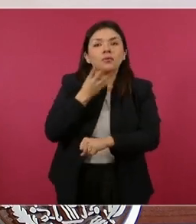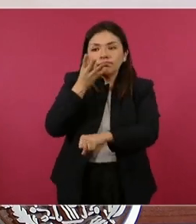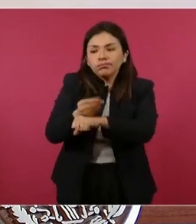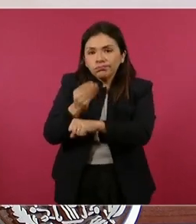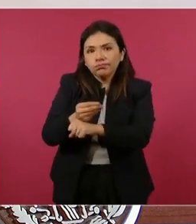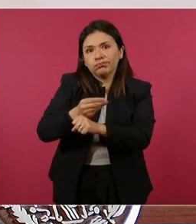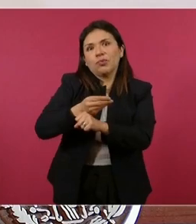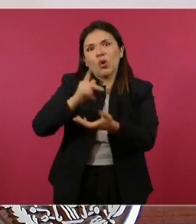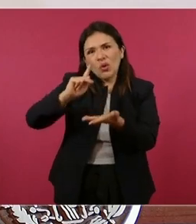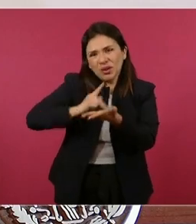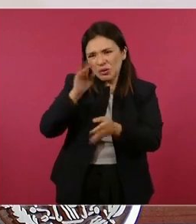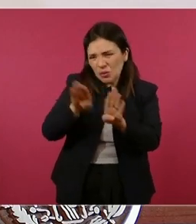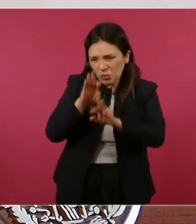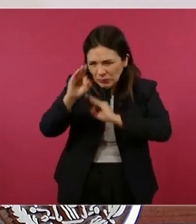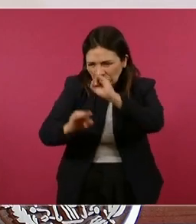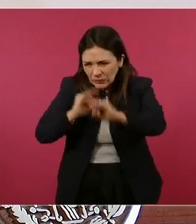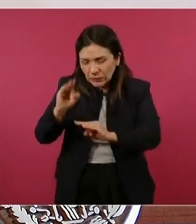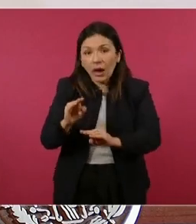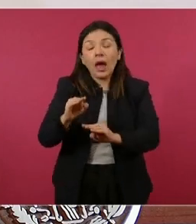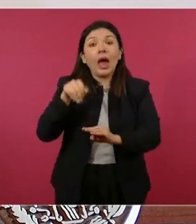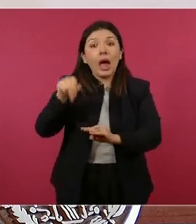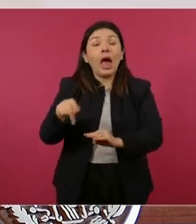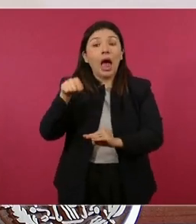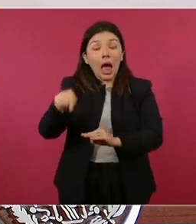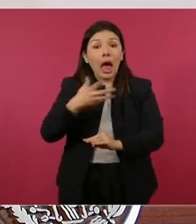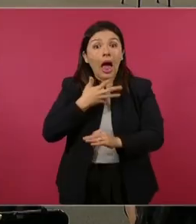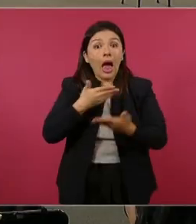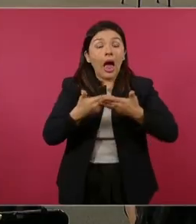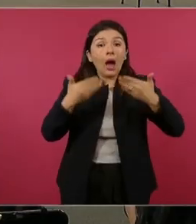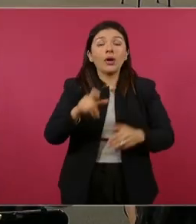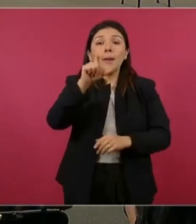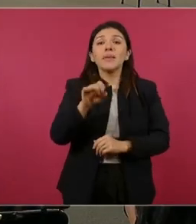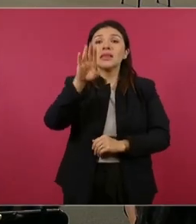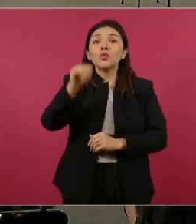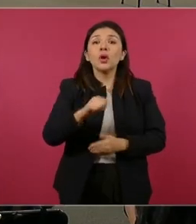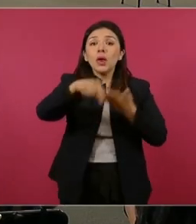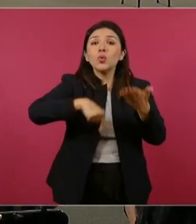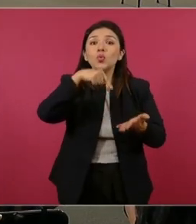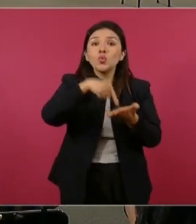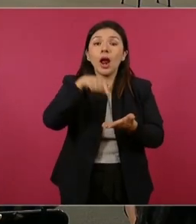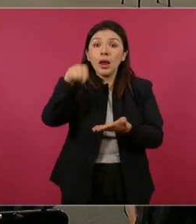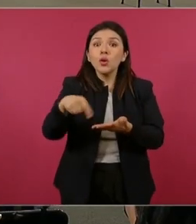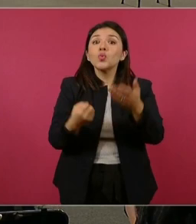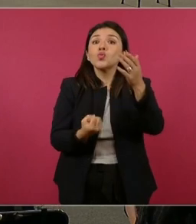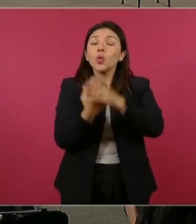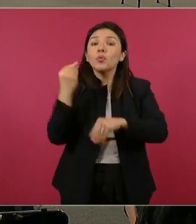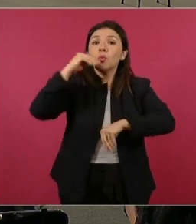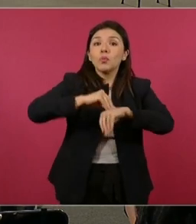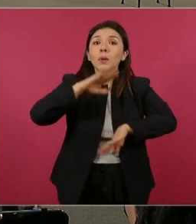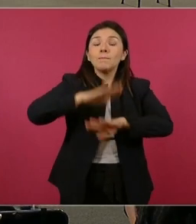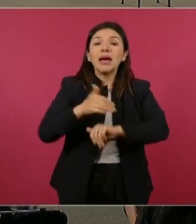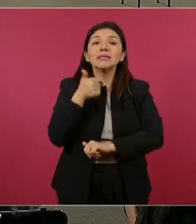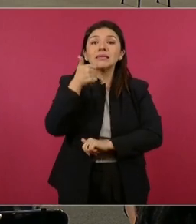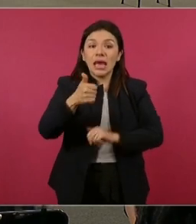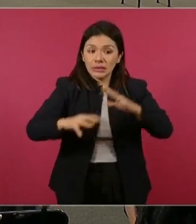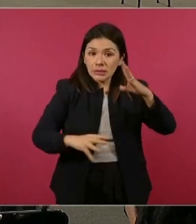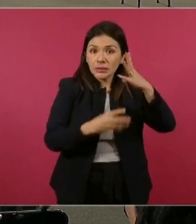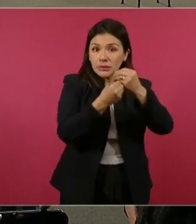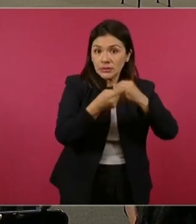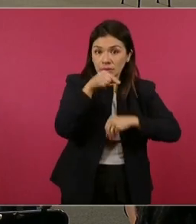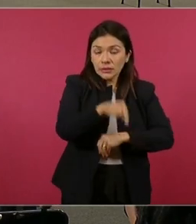restauración en hasta hoy 29 sitios arqueológicos, a los que se van a agregar 6 más,